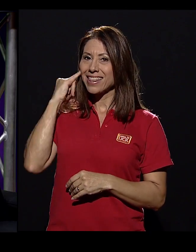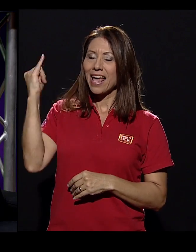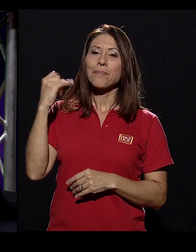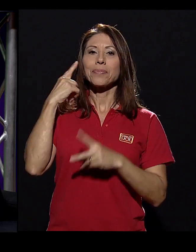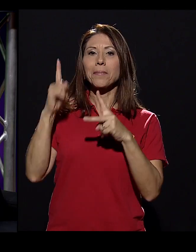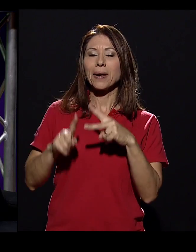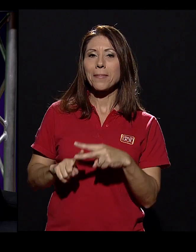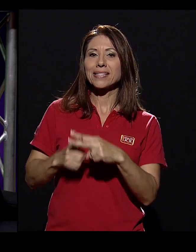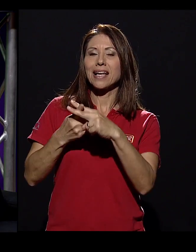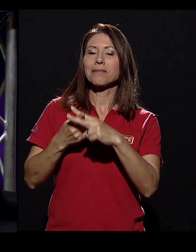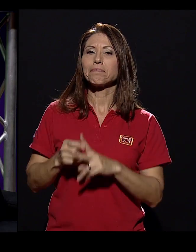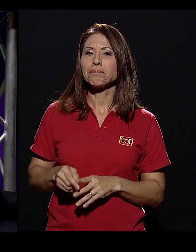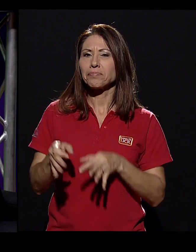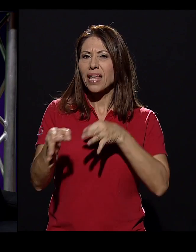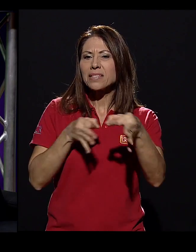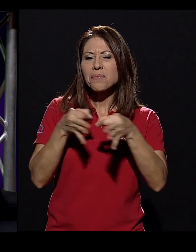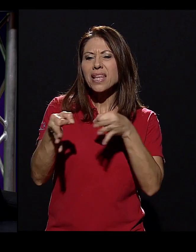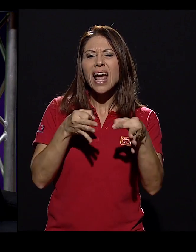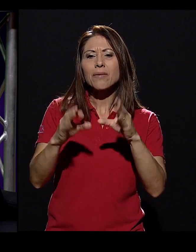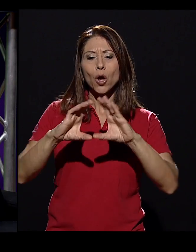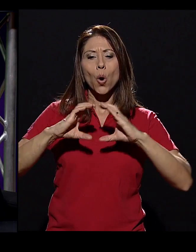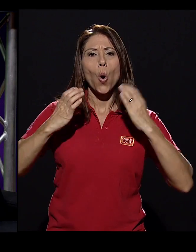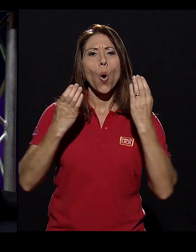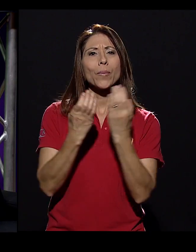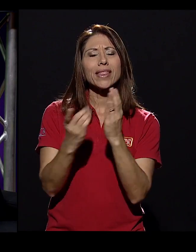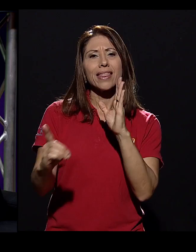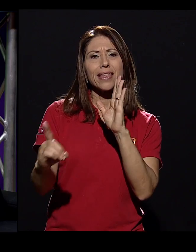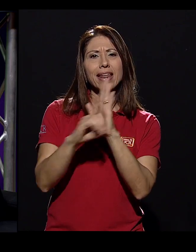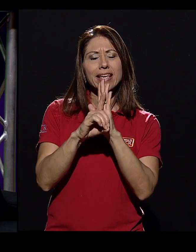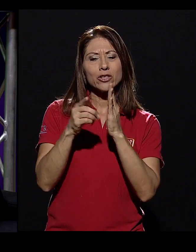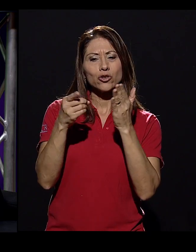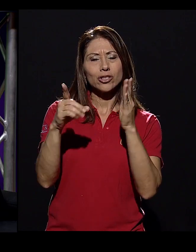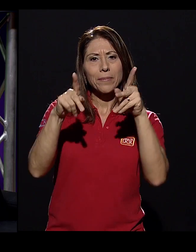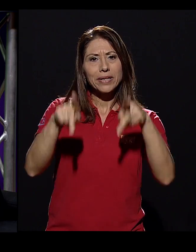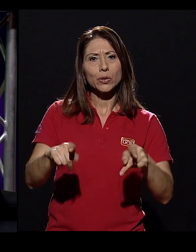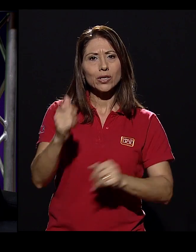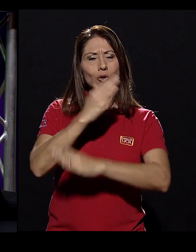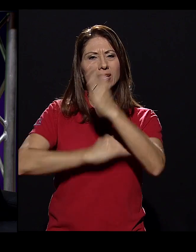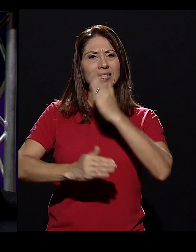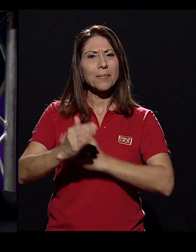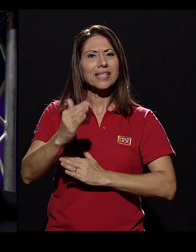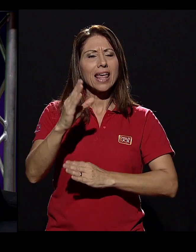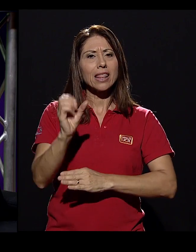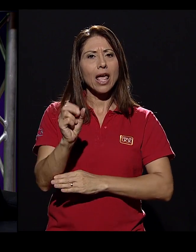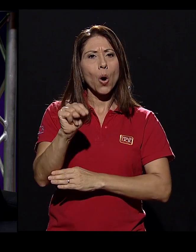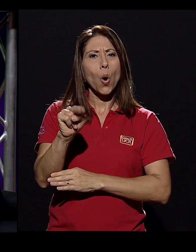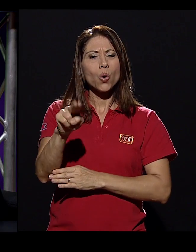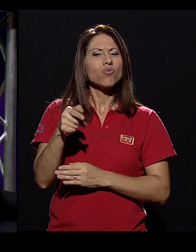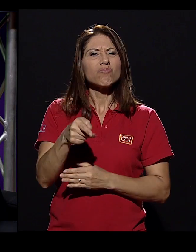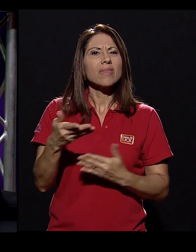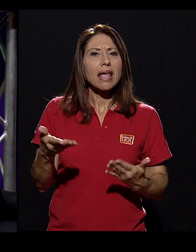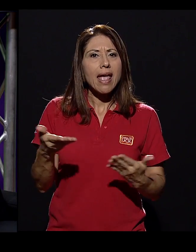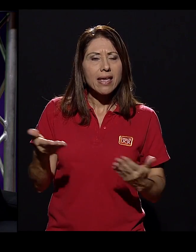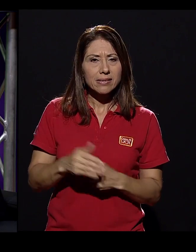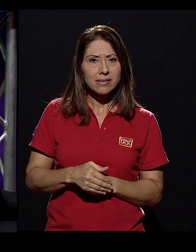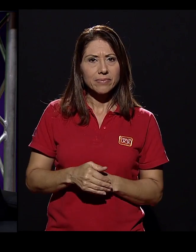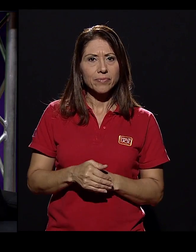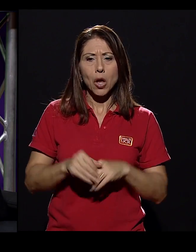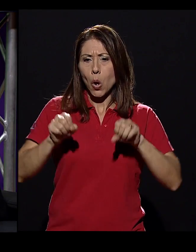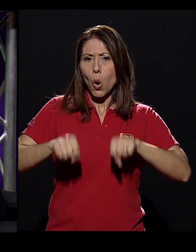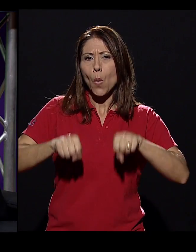para empezar, explicar qué es este Comité de los Derechos de las Personas con Discapacidad de la ONU, ¿verdad?